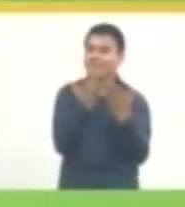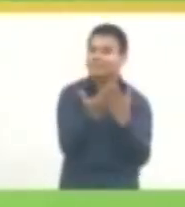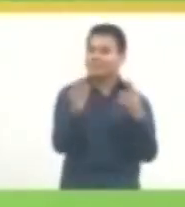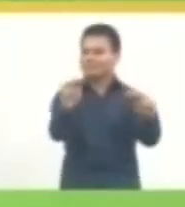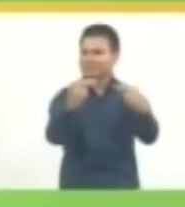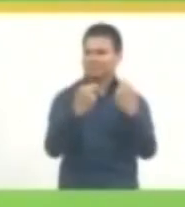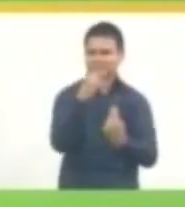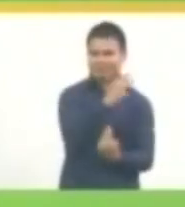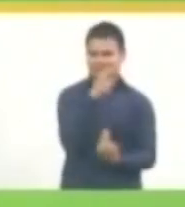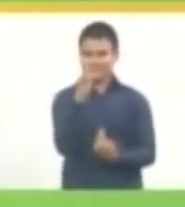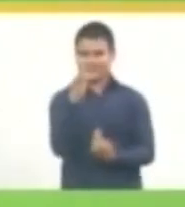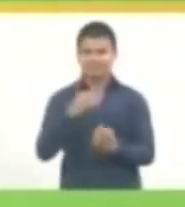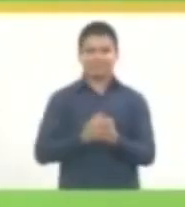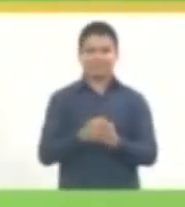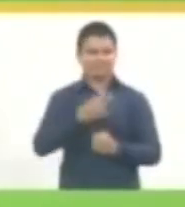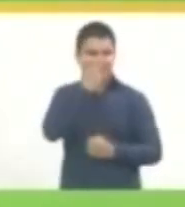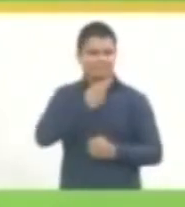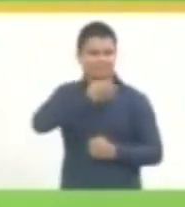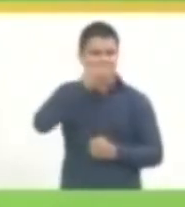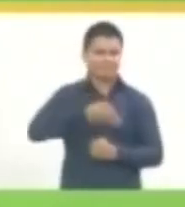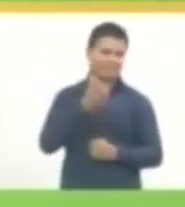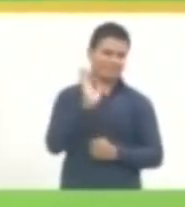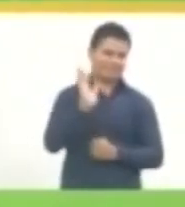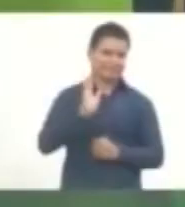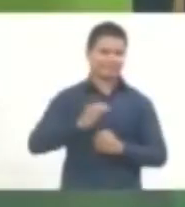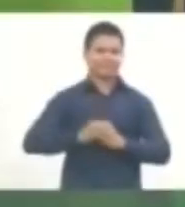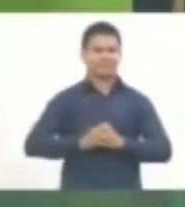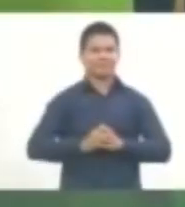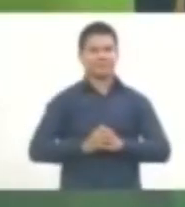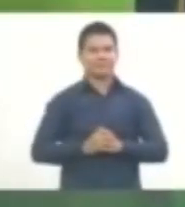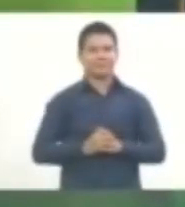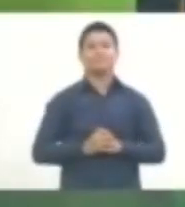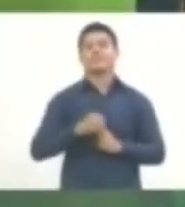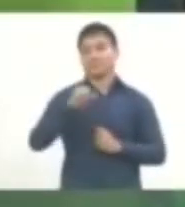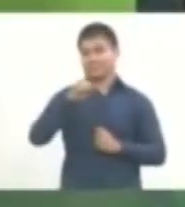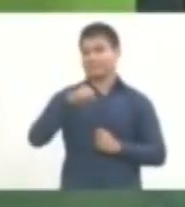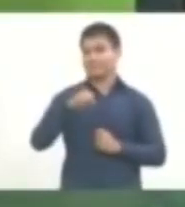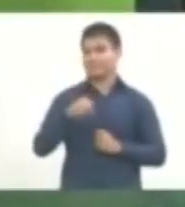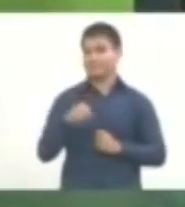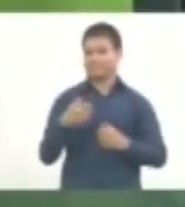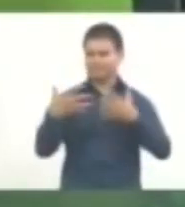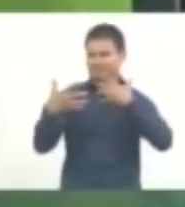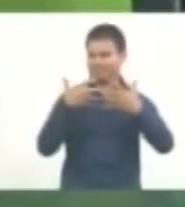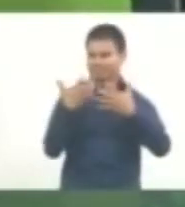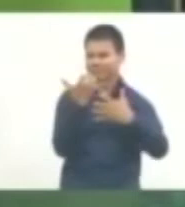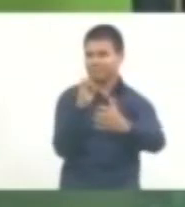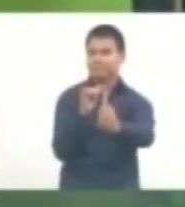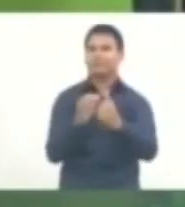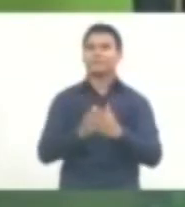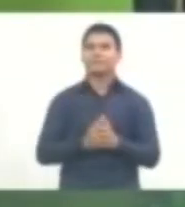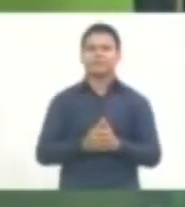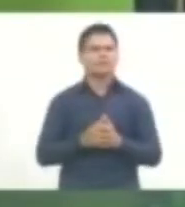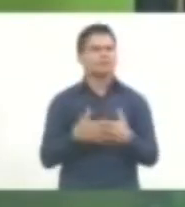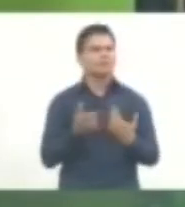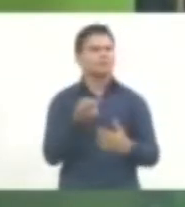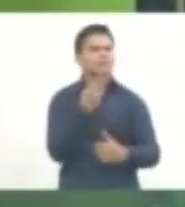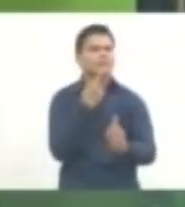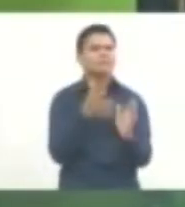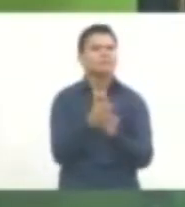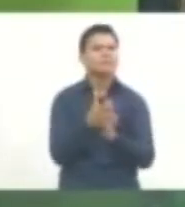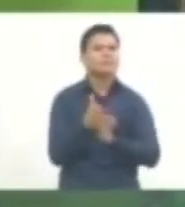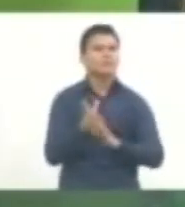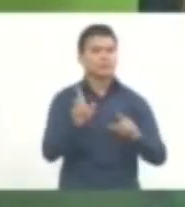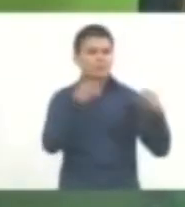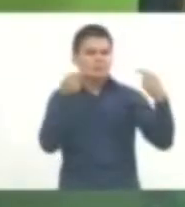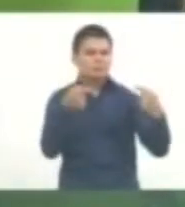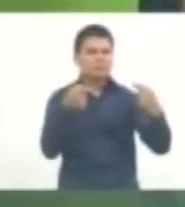el compromiso con la verdad. Hasta mañana. Bien, ahí estaba la actualidad del entretenimiento. Don Marcos, ¿cómo va el clásico entonces? Va muy bien,